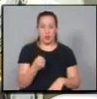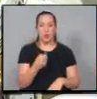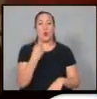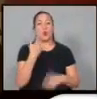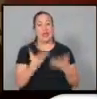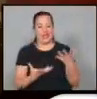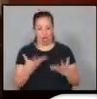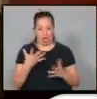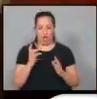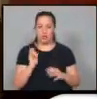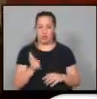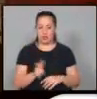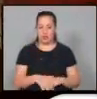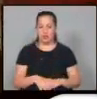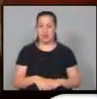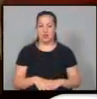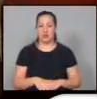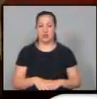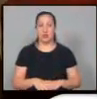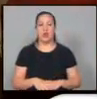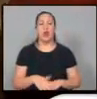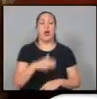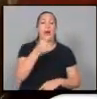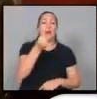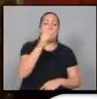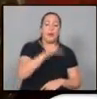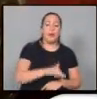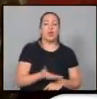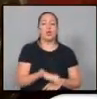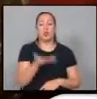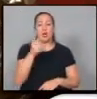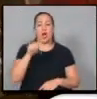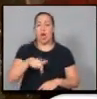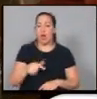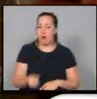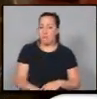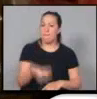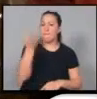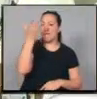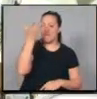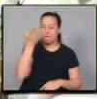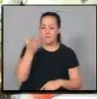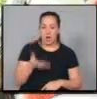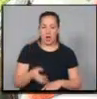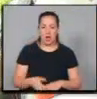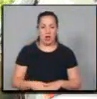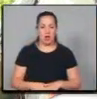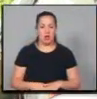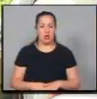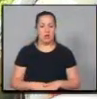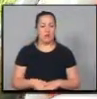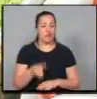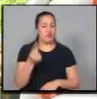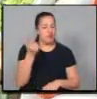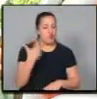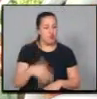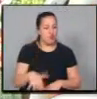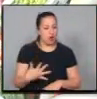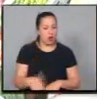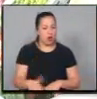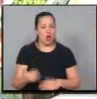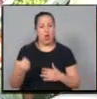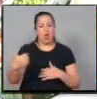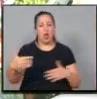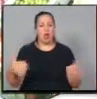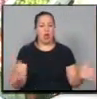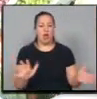sí. ¿Bajó, subió en los últimos días? No, este último subió más. Teníamos que vender un poco más, pero está carísimo. En el cajón vale